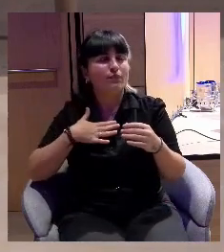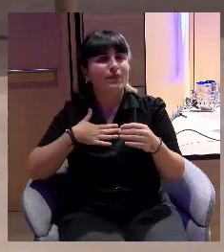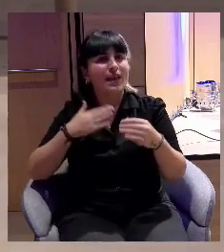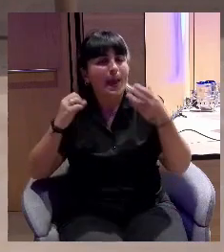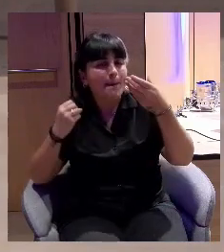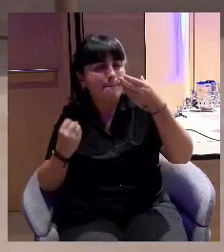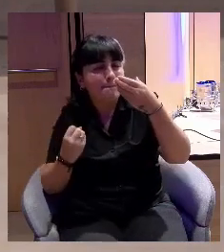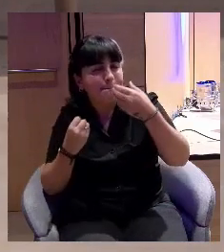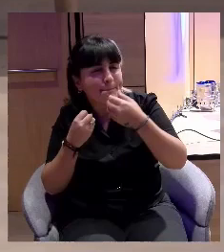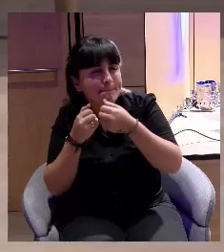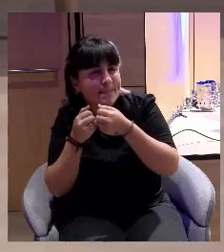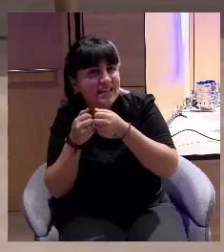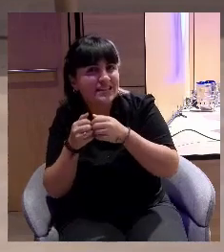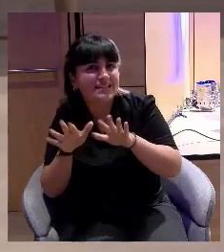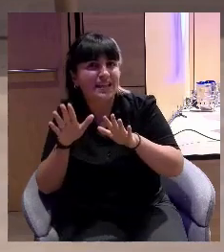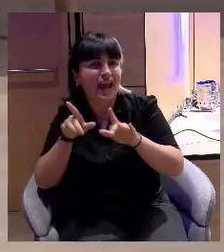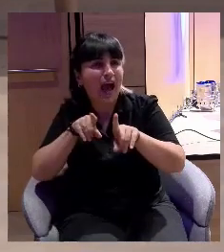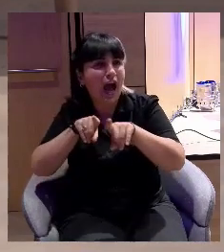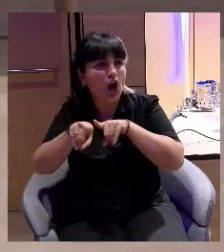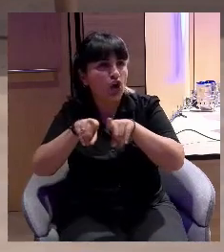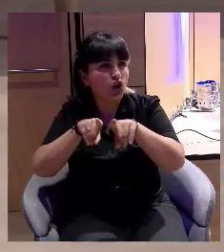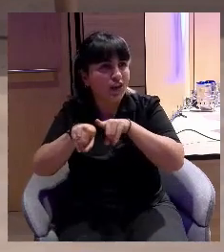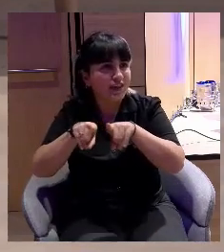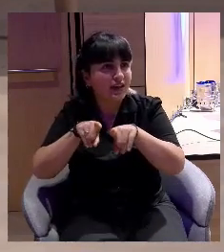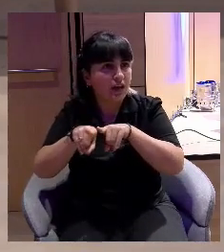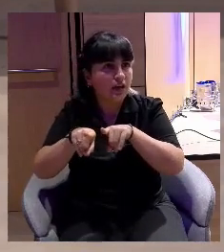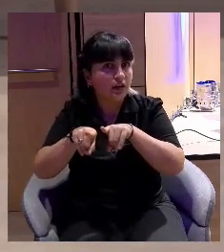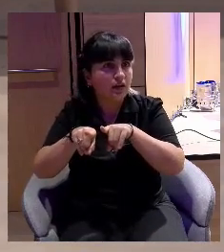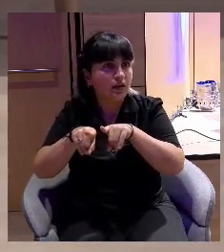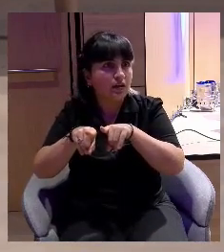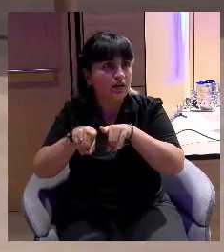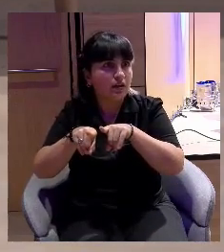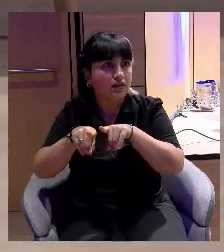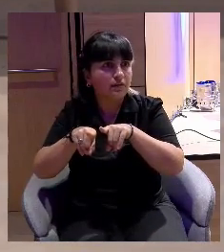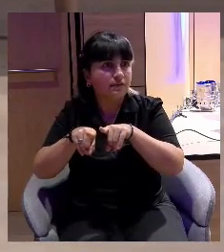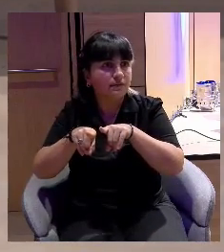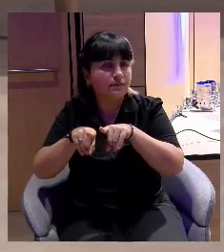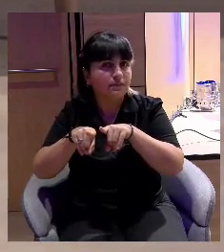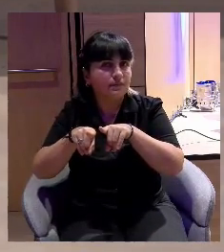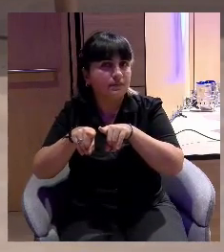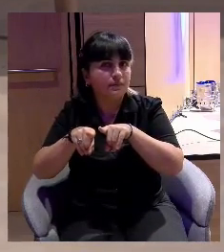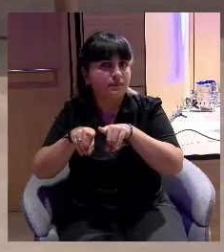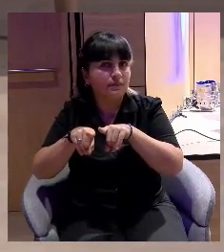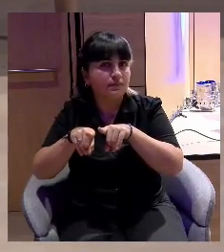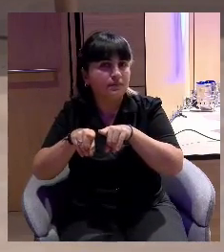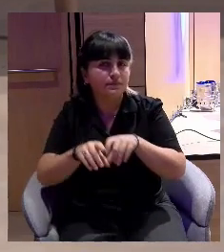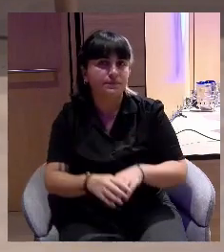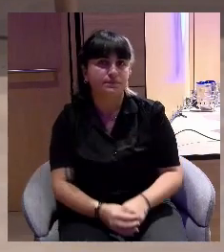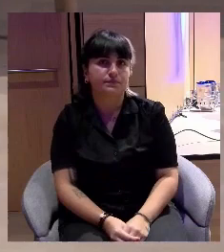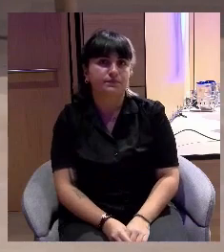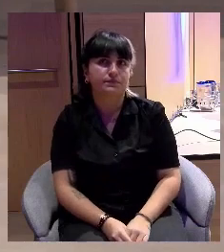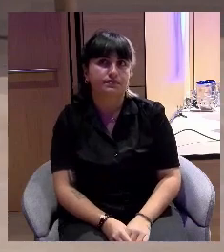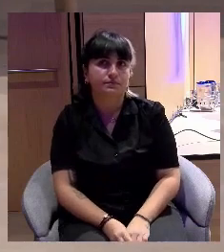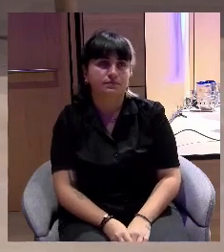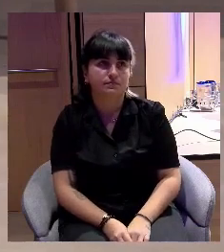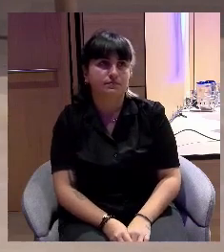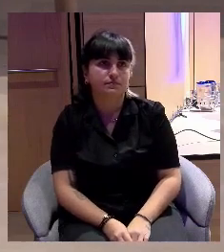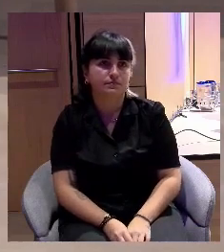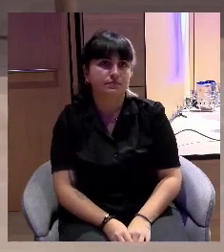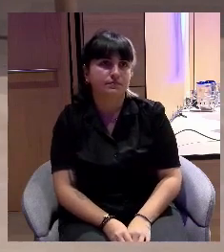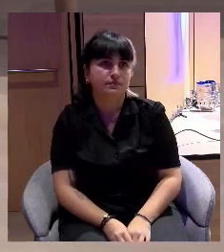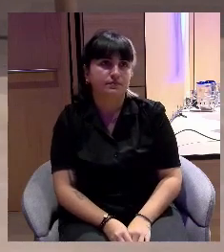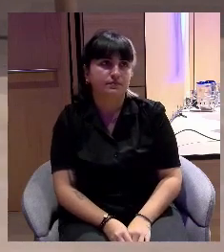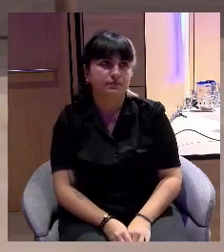API electoral, ya llevaba unos 6 meses, ya estaba trabajando con ellos, pero no la estaba coordinando, la estaba coordinando la anterior profesora de